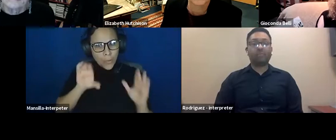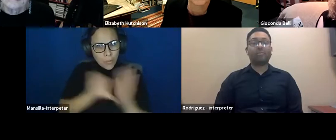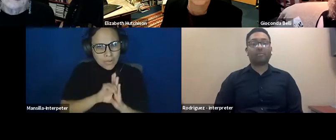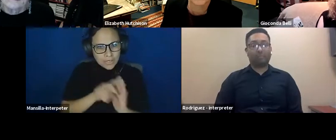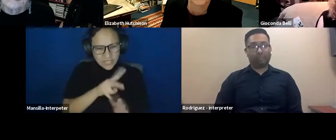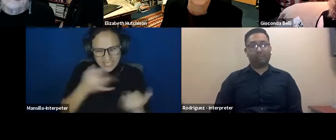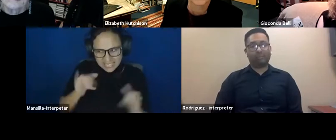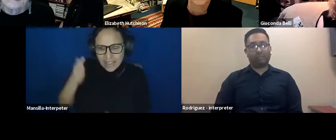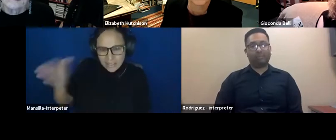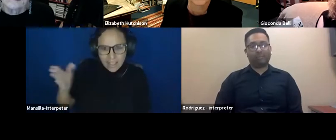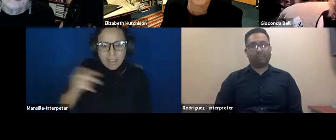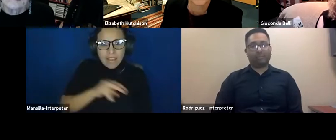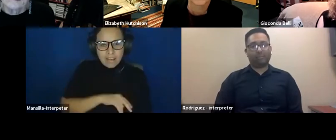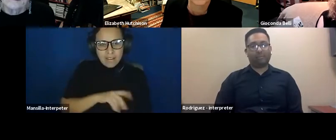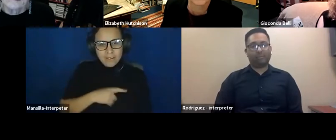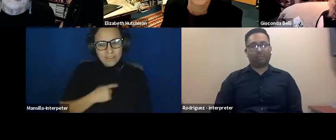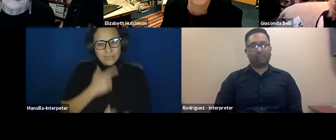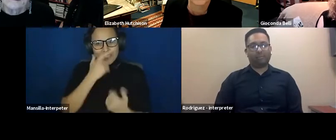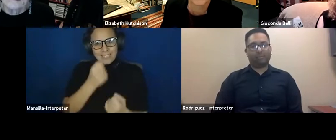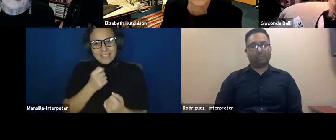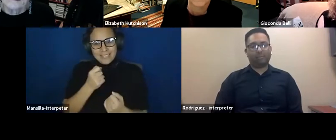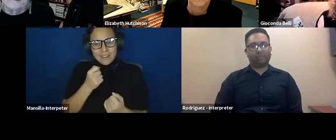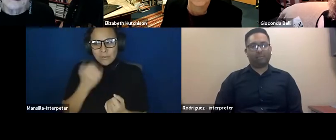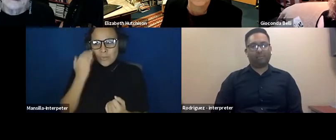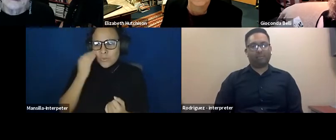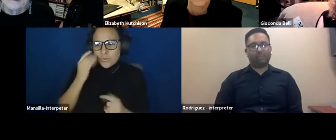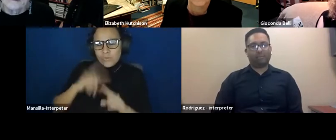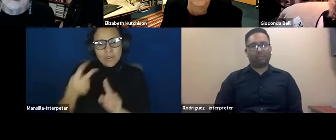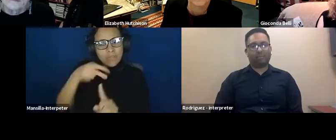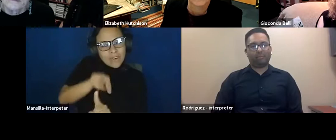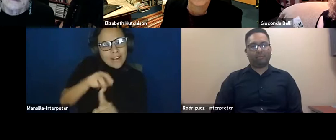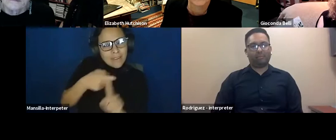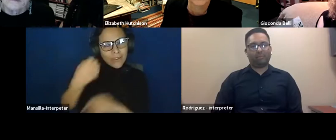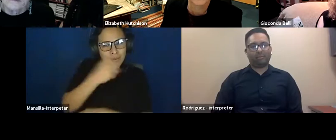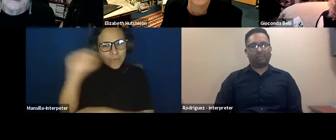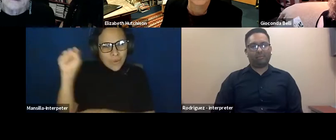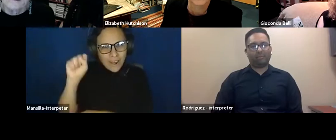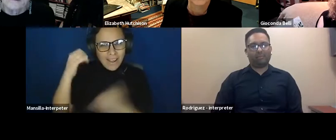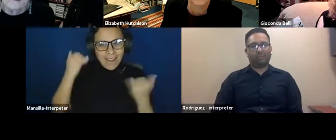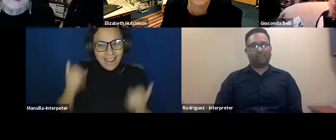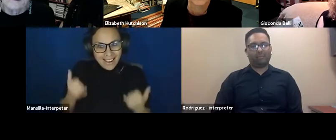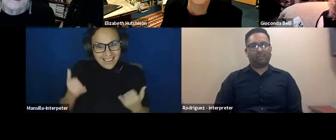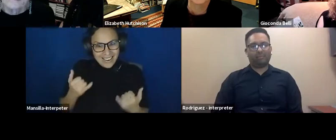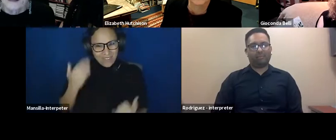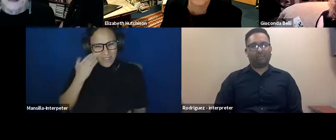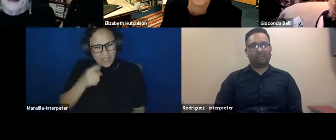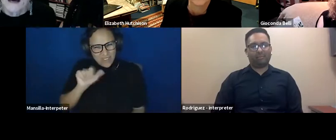fue interesante como para conocer otra perspectiva de la revolución y es ahora más interesante saber qué está aquí en Albuquerque.